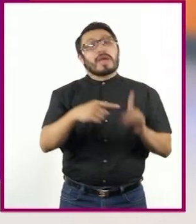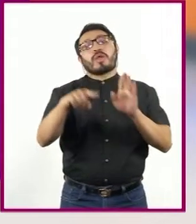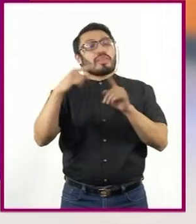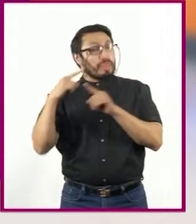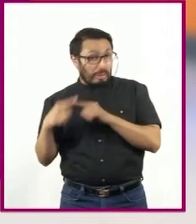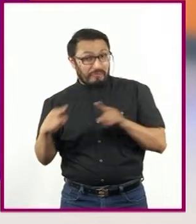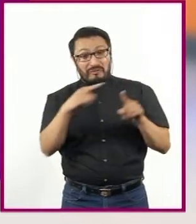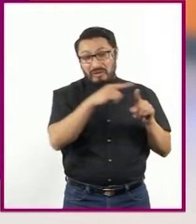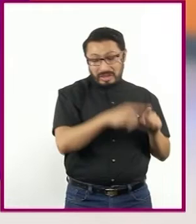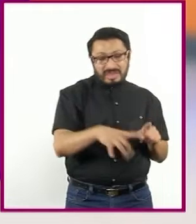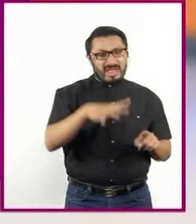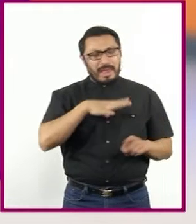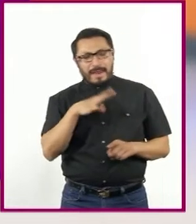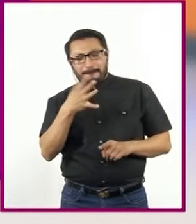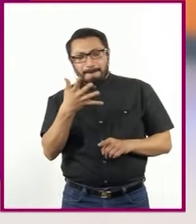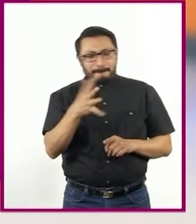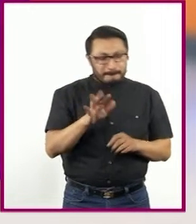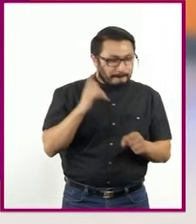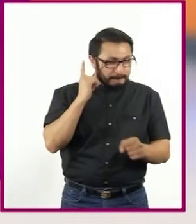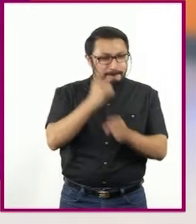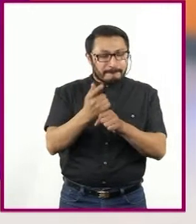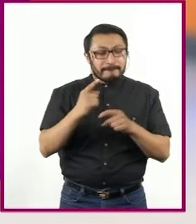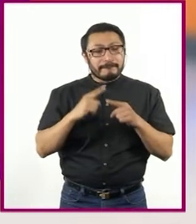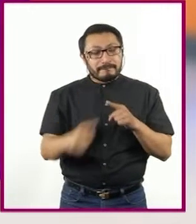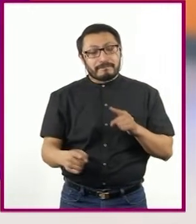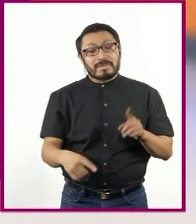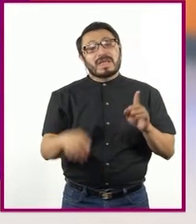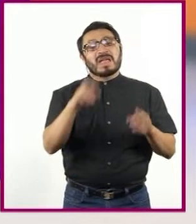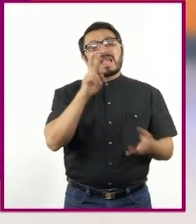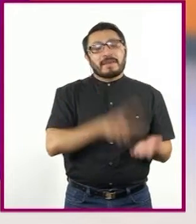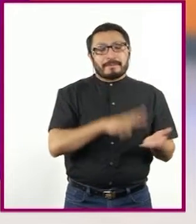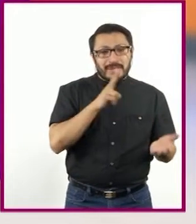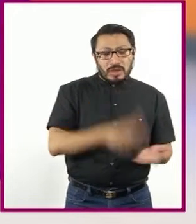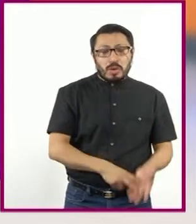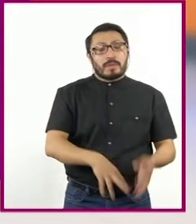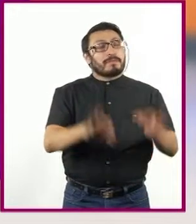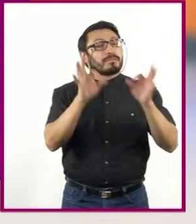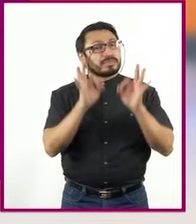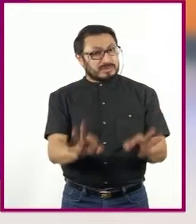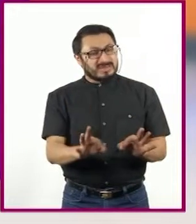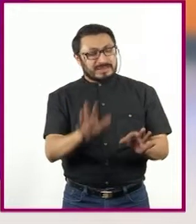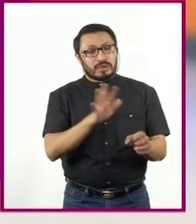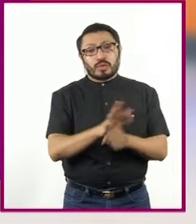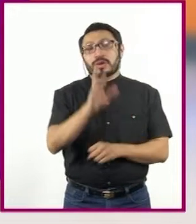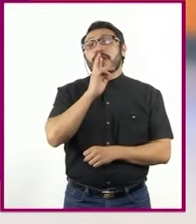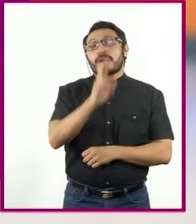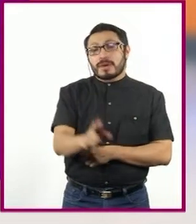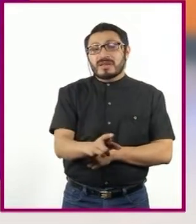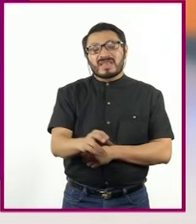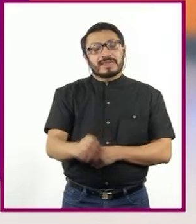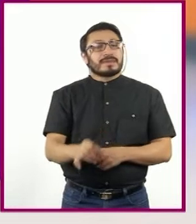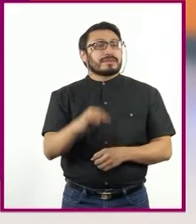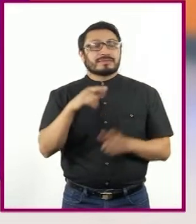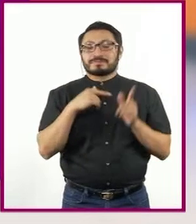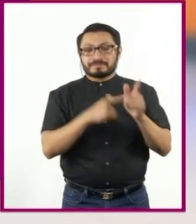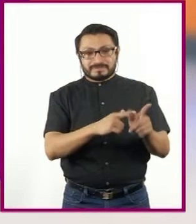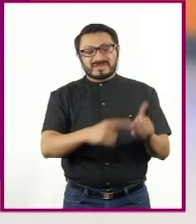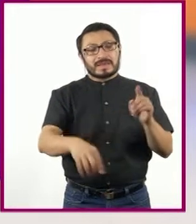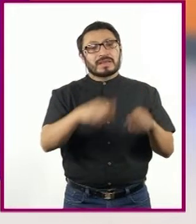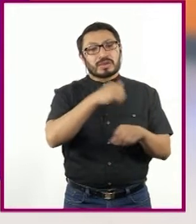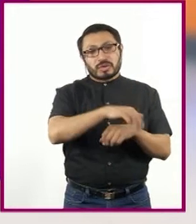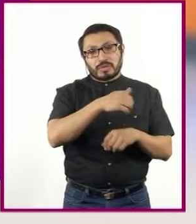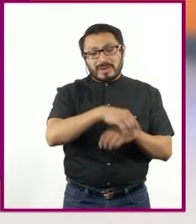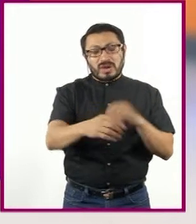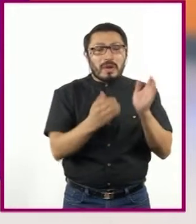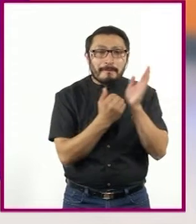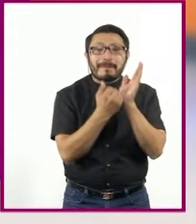se calcula la diferencia entre sus valores absolutos y el resultado conserva el signo del número